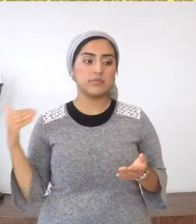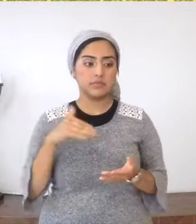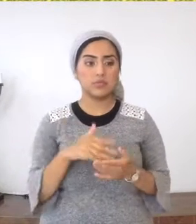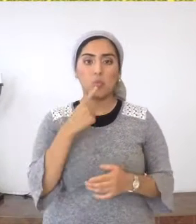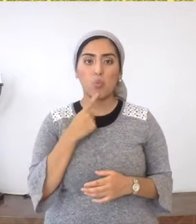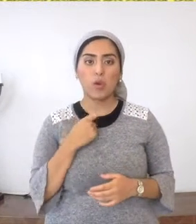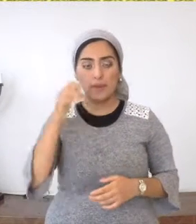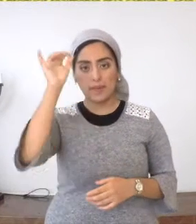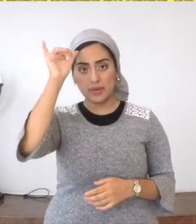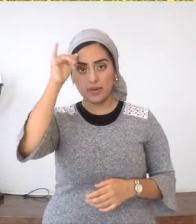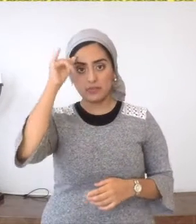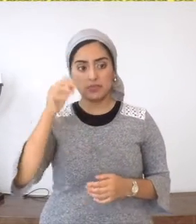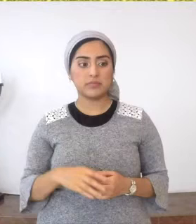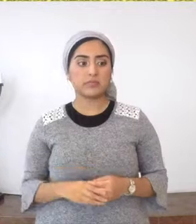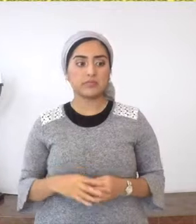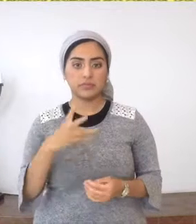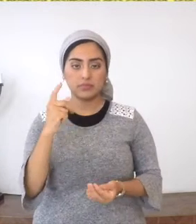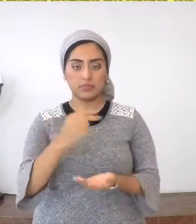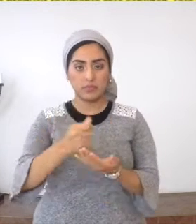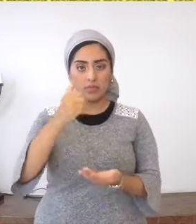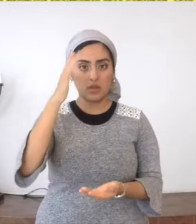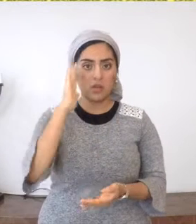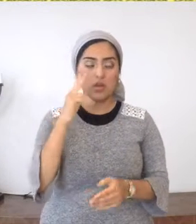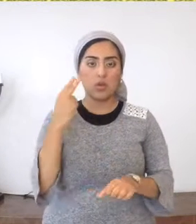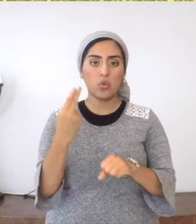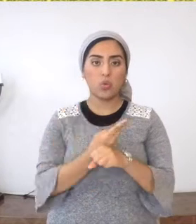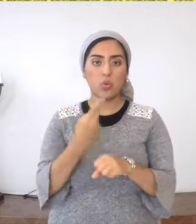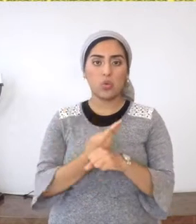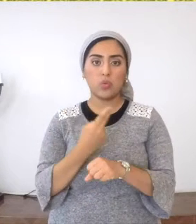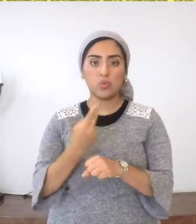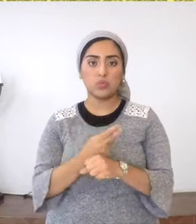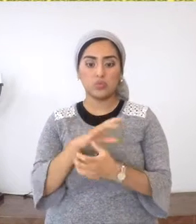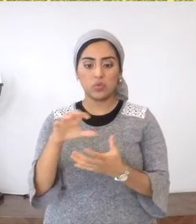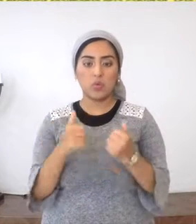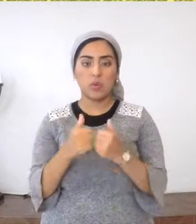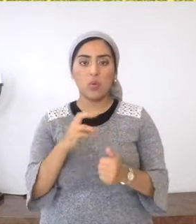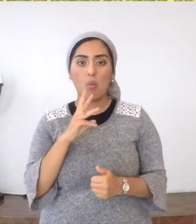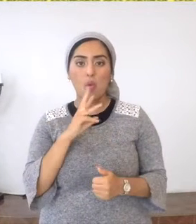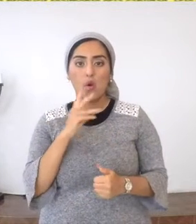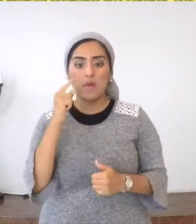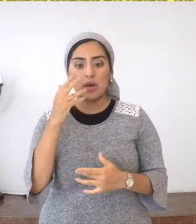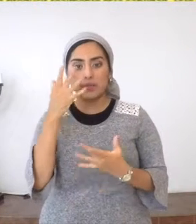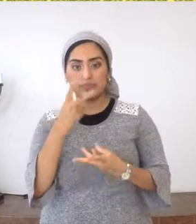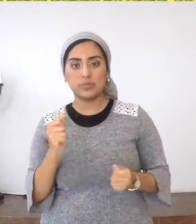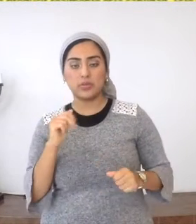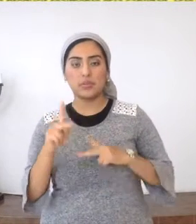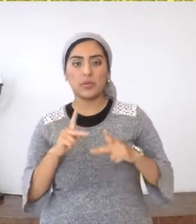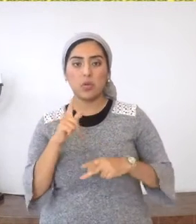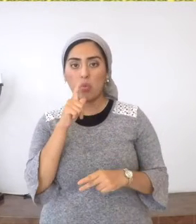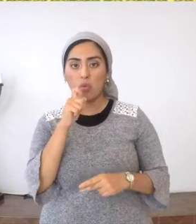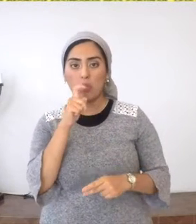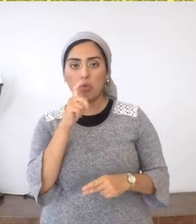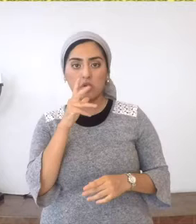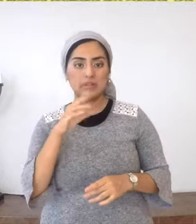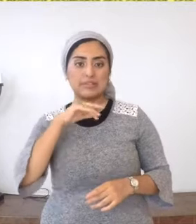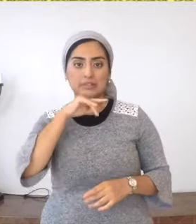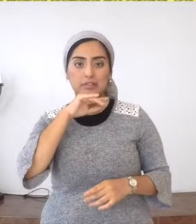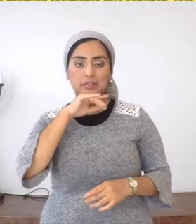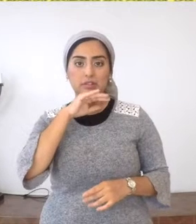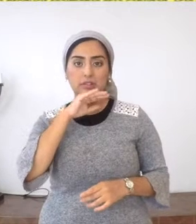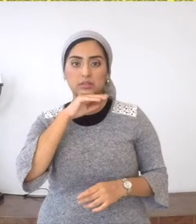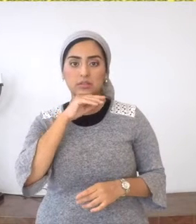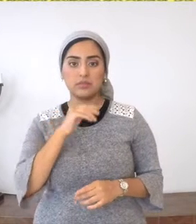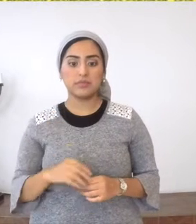Bueno aquí vemos Otra vez La vaca Y las cenizas Que se utilizaban Ya después Revueltas con agua Para